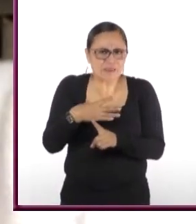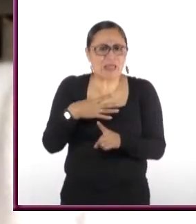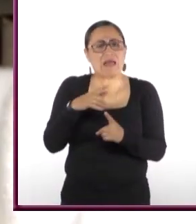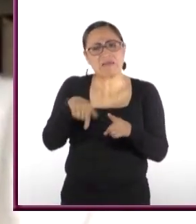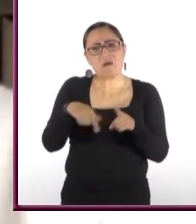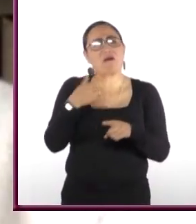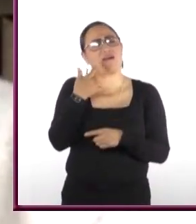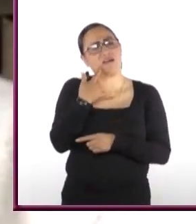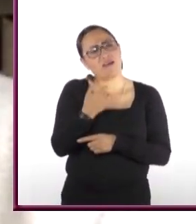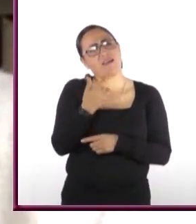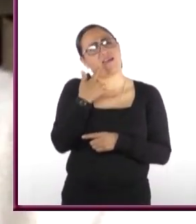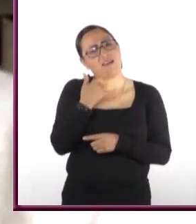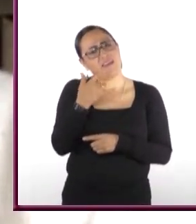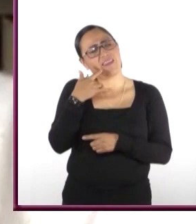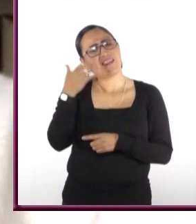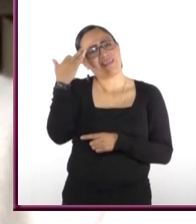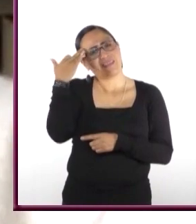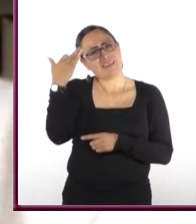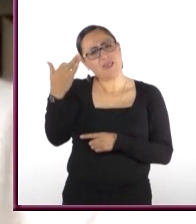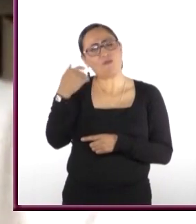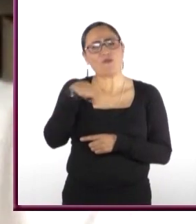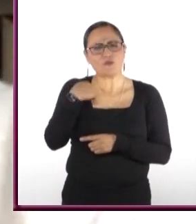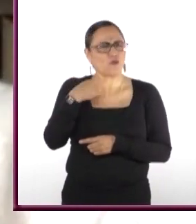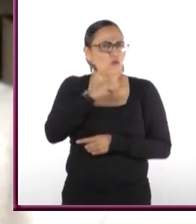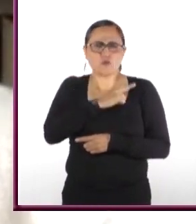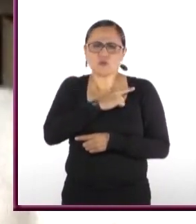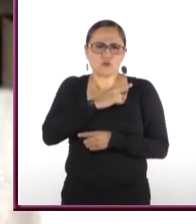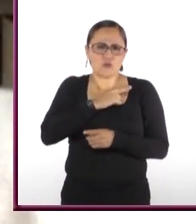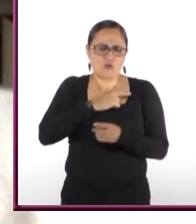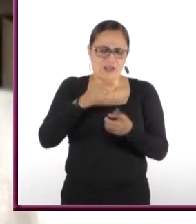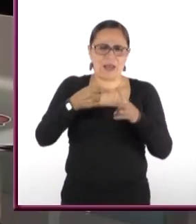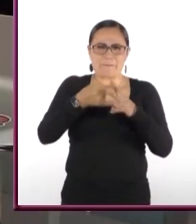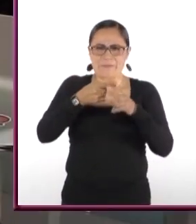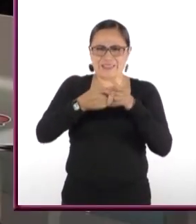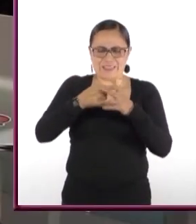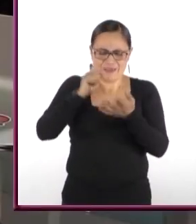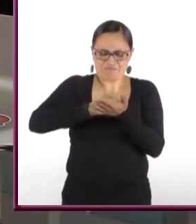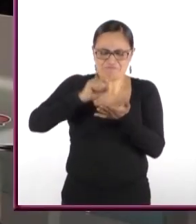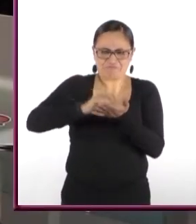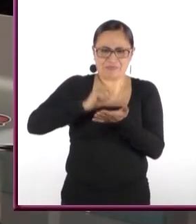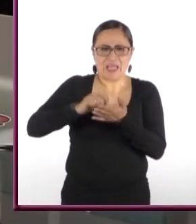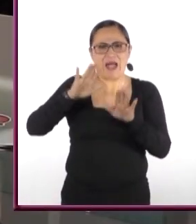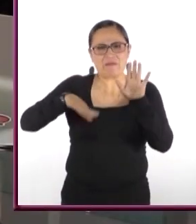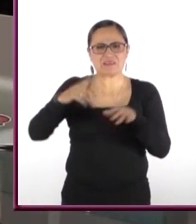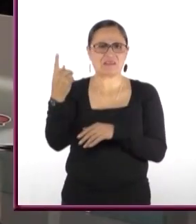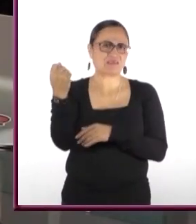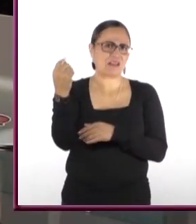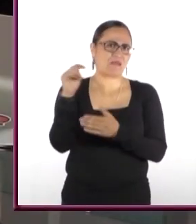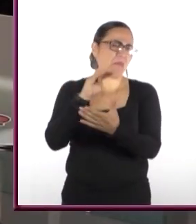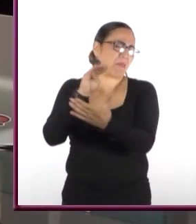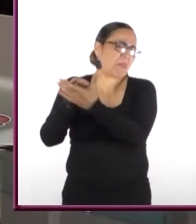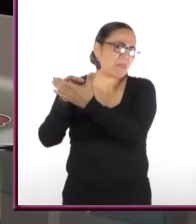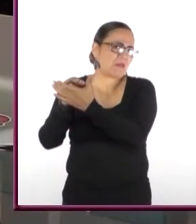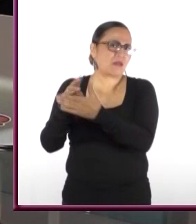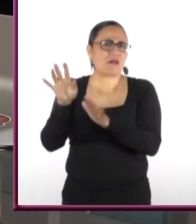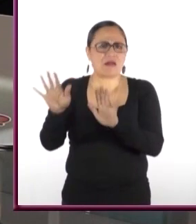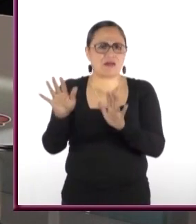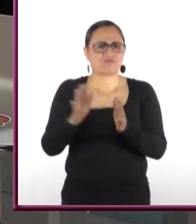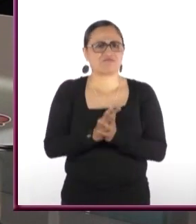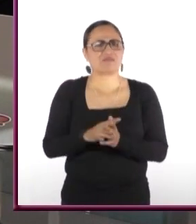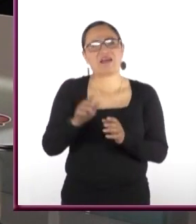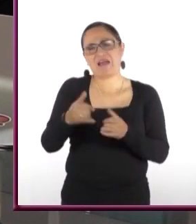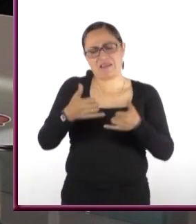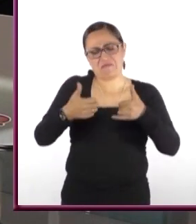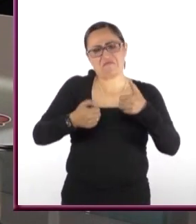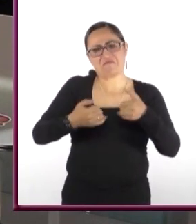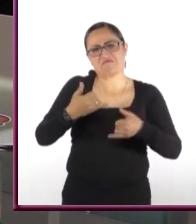me entretenía. A veces yo sola me ponía a hacer cosas de matemáticas por diversión, en vez de ver la tele. En esa